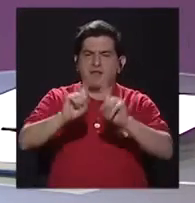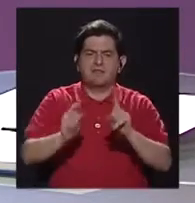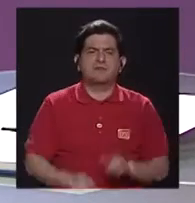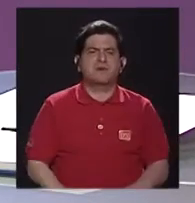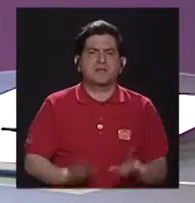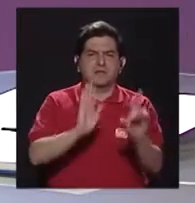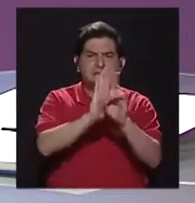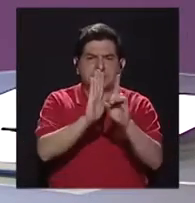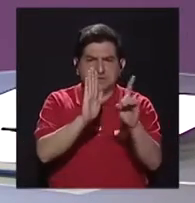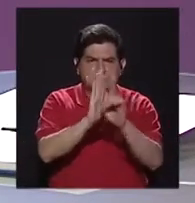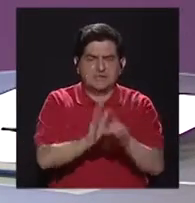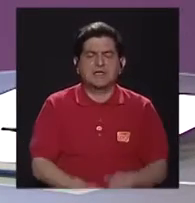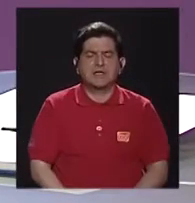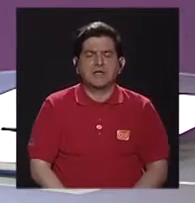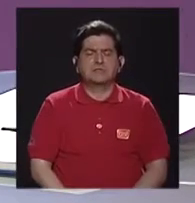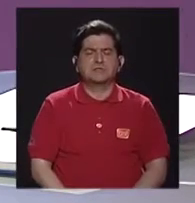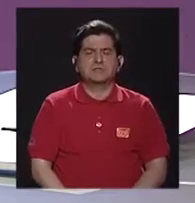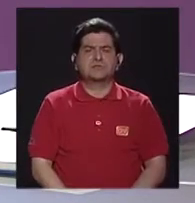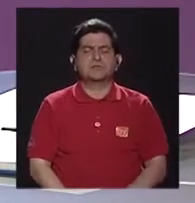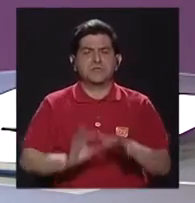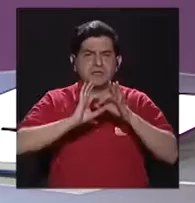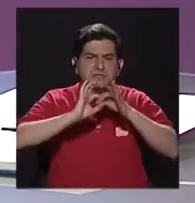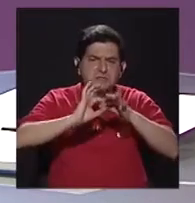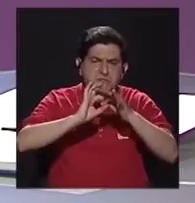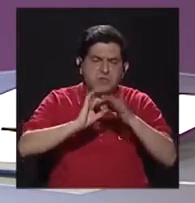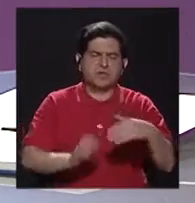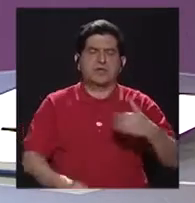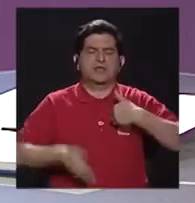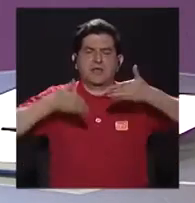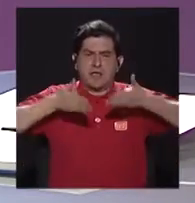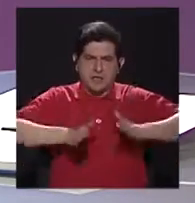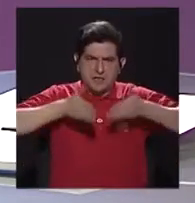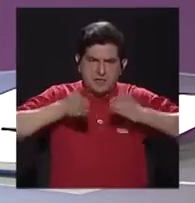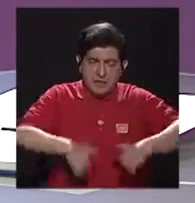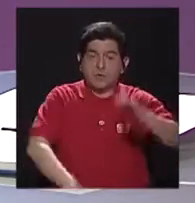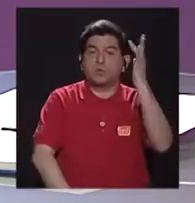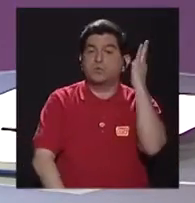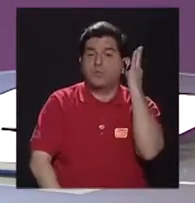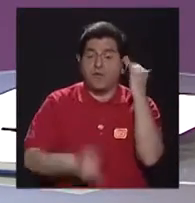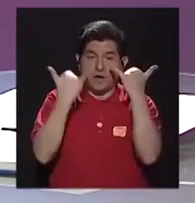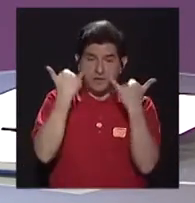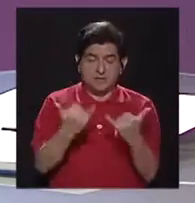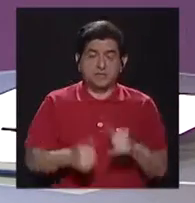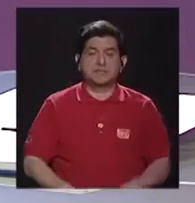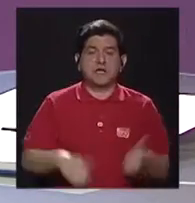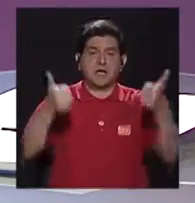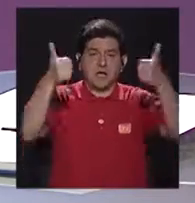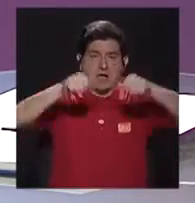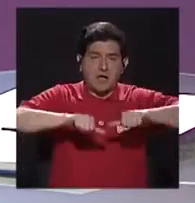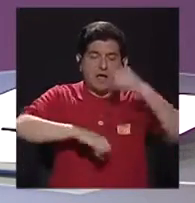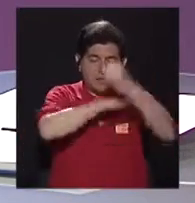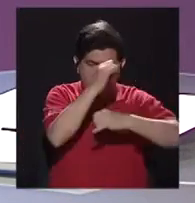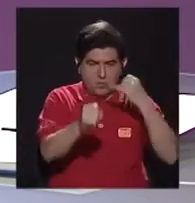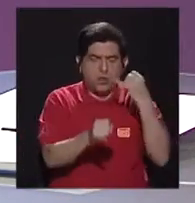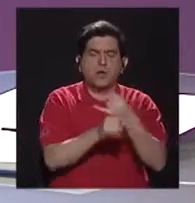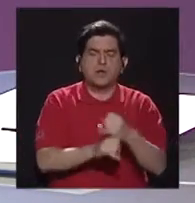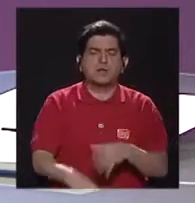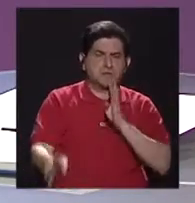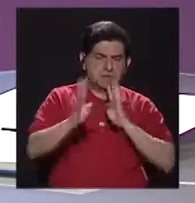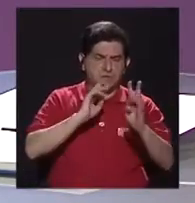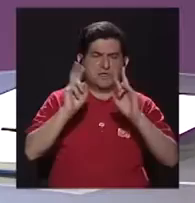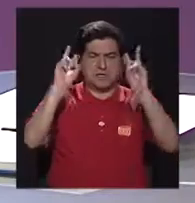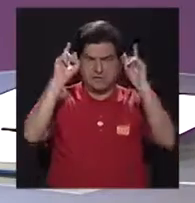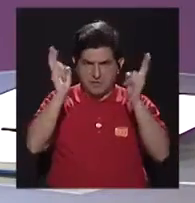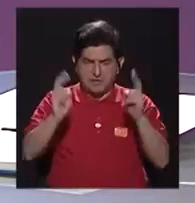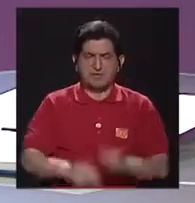derechos sexuales y reproductivos, sobre todo de la mujer. Ya hay algunas convenciones internacionales que hacen referencia a este